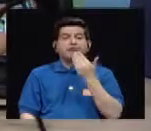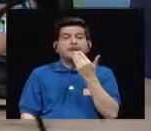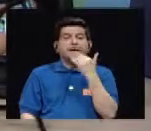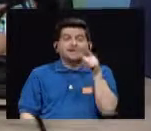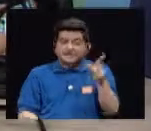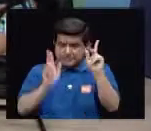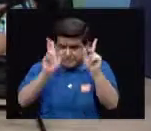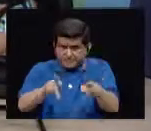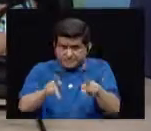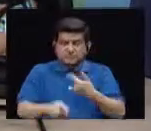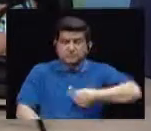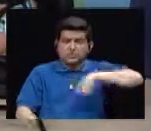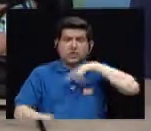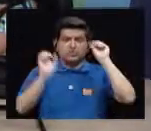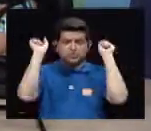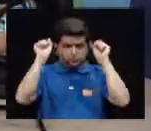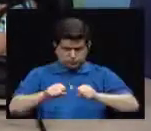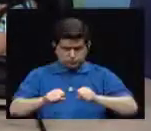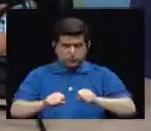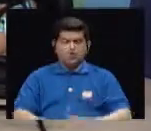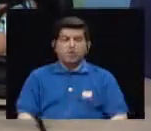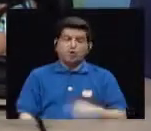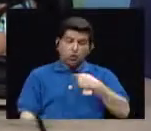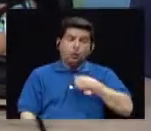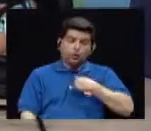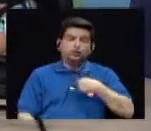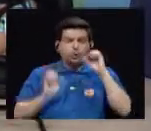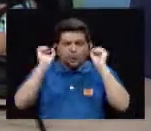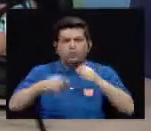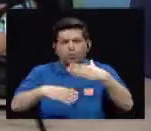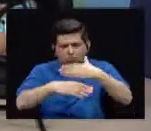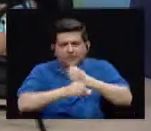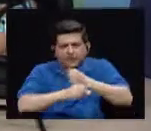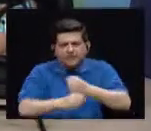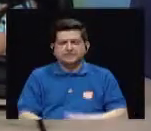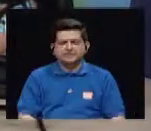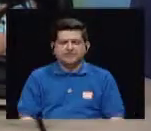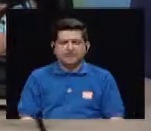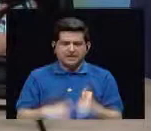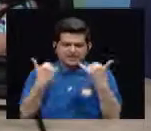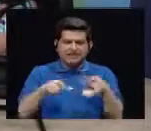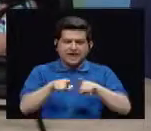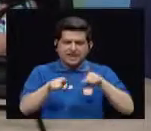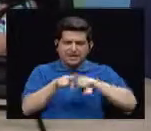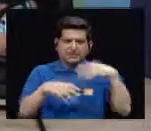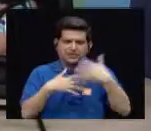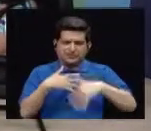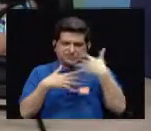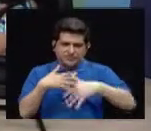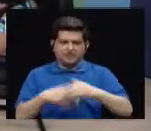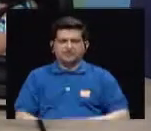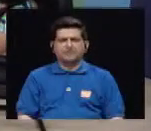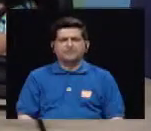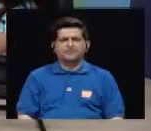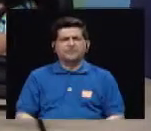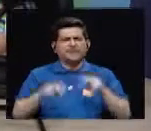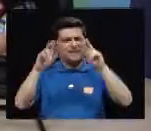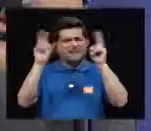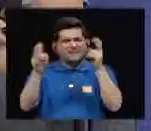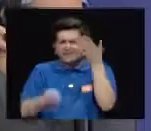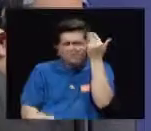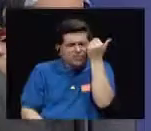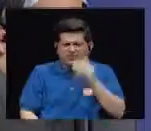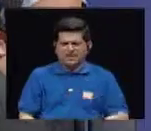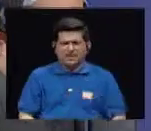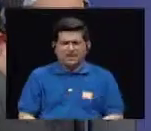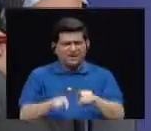¿verdad? Y pude realizar lo de Hermanos de Sangre. ¿De dónde viene el título?